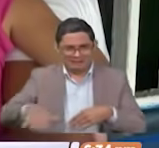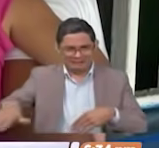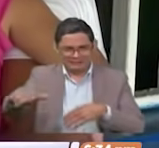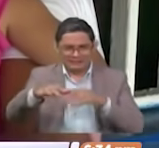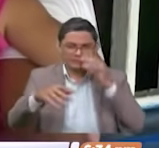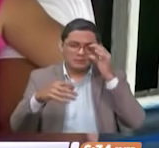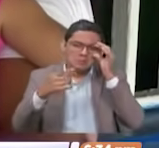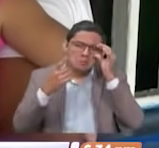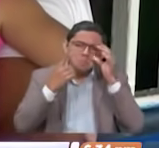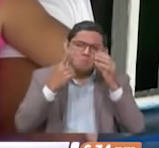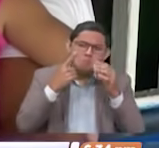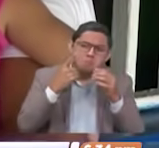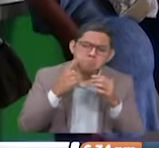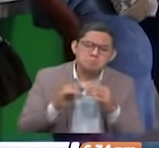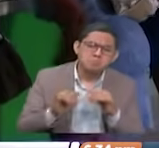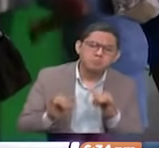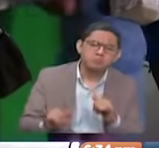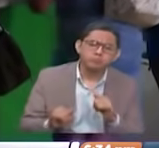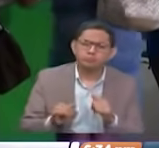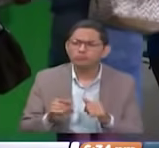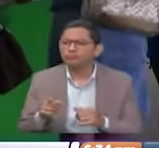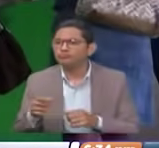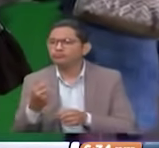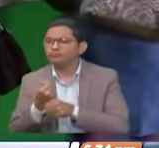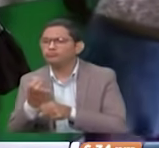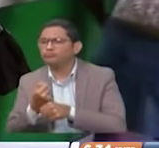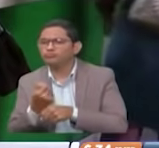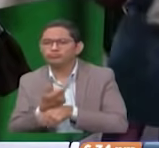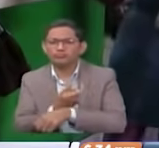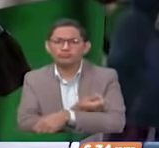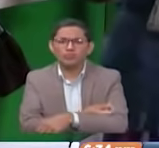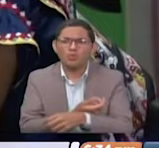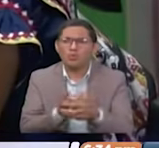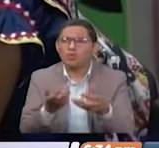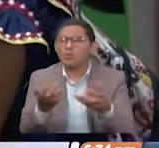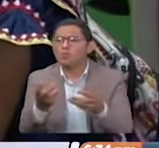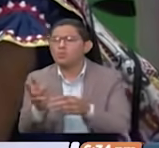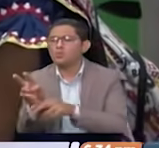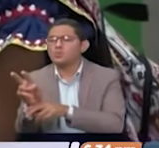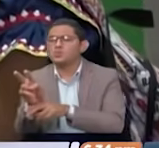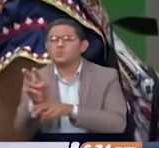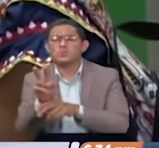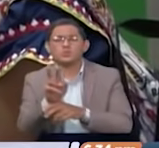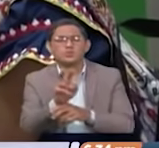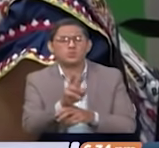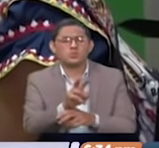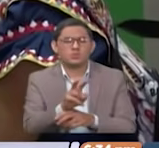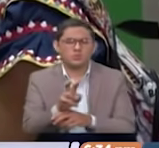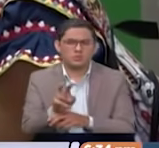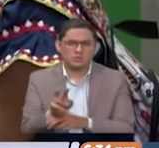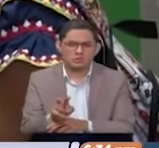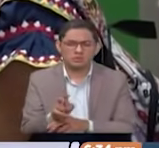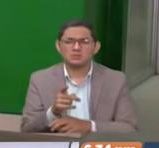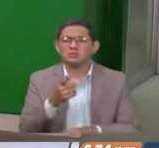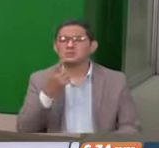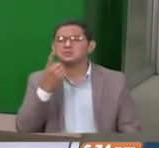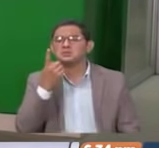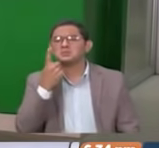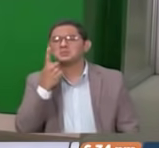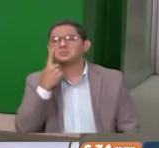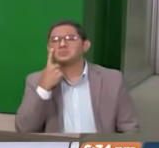cómo se desarrolla el proceso de vacunación y evaluamos las acciones